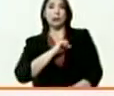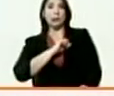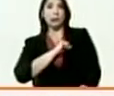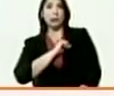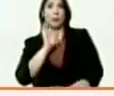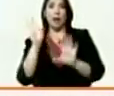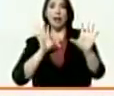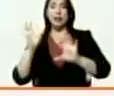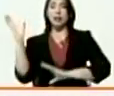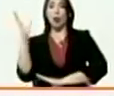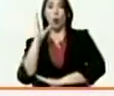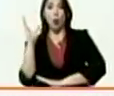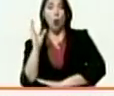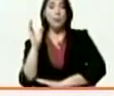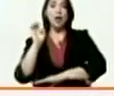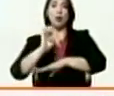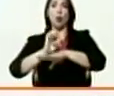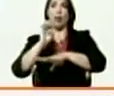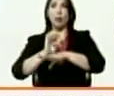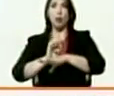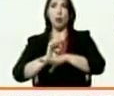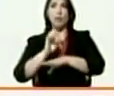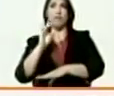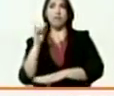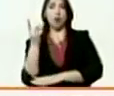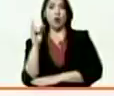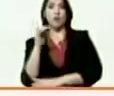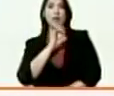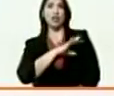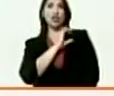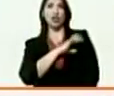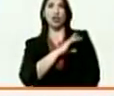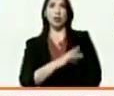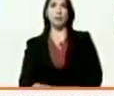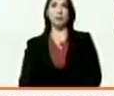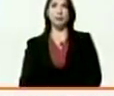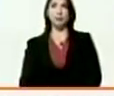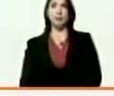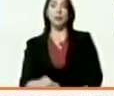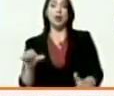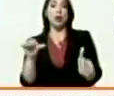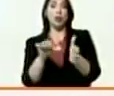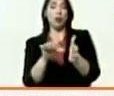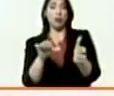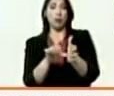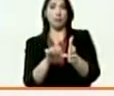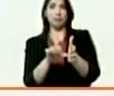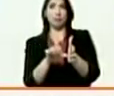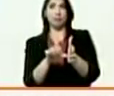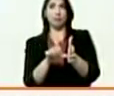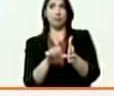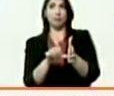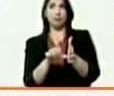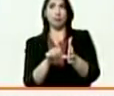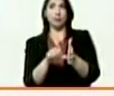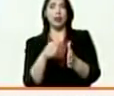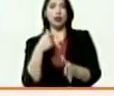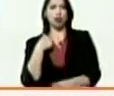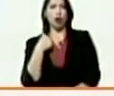Colombia, Ecuador, Bolivia y Chile, en donde yo